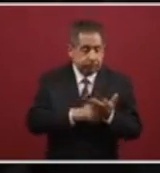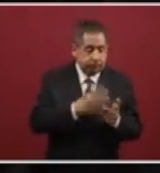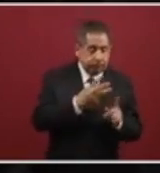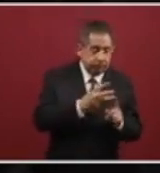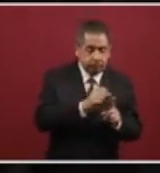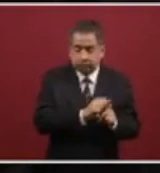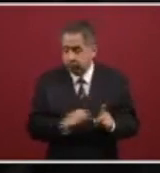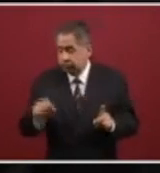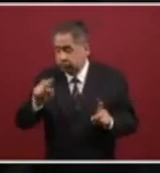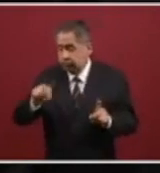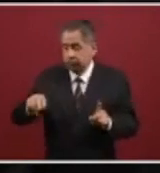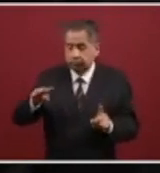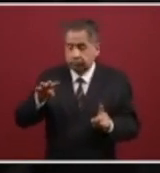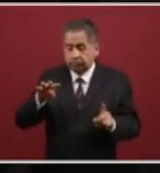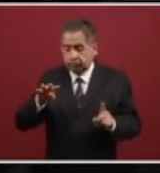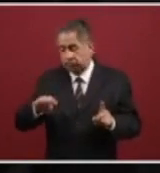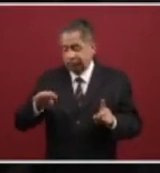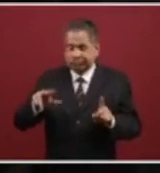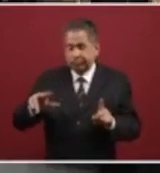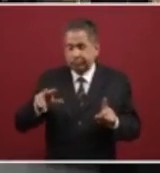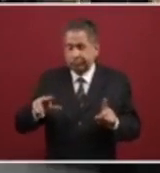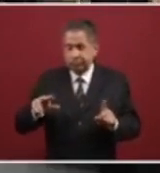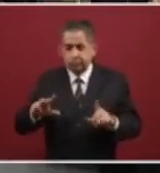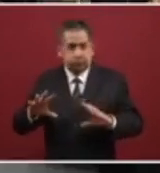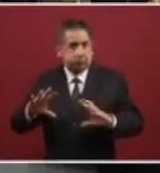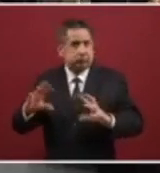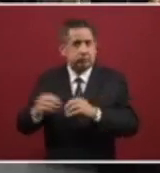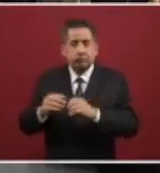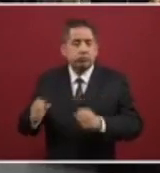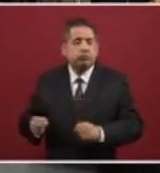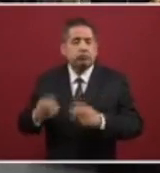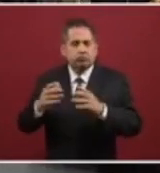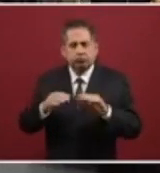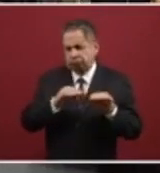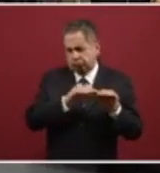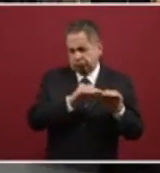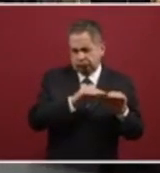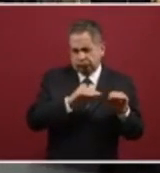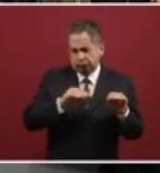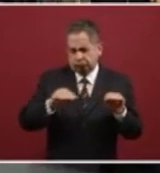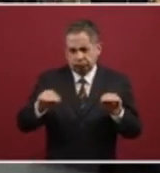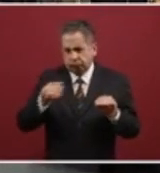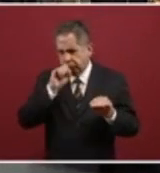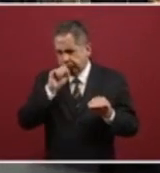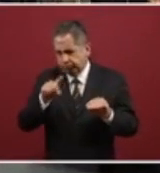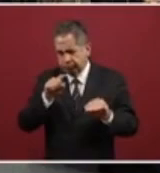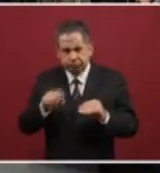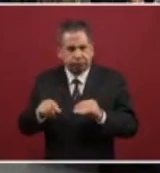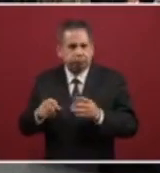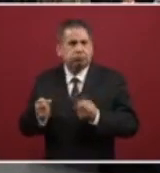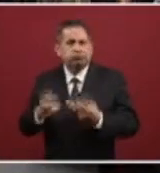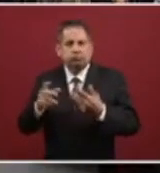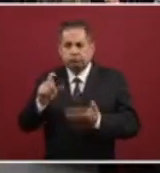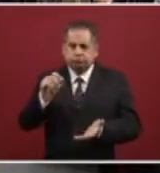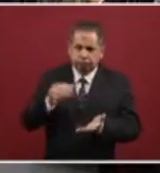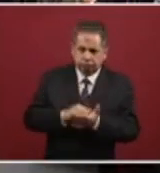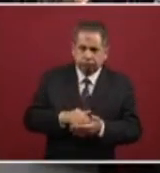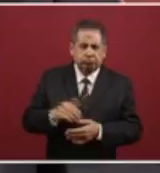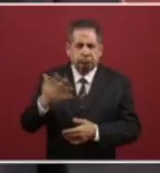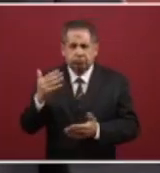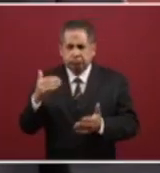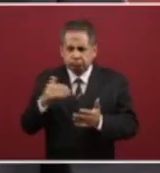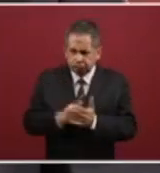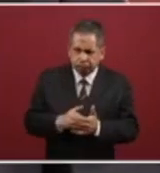2014, a 2019, a 2018, a finales de 2018 se había mantenido el nivel de migración entre 20,000,